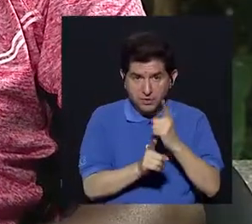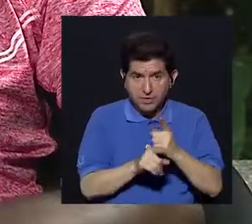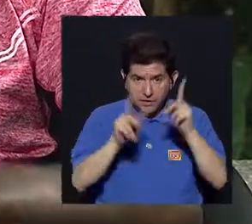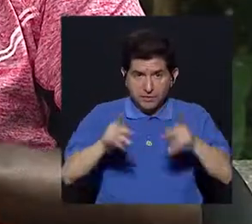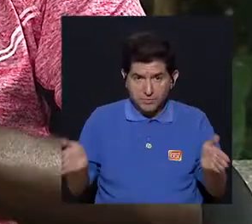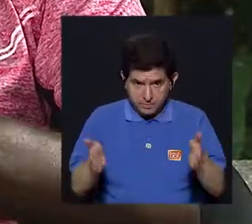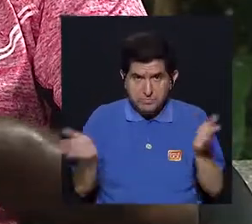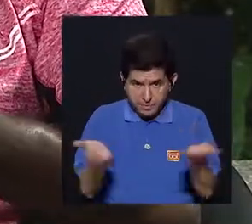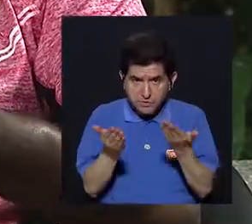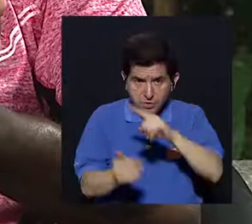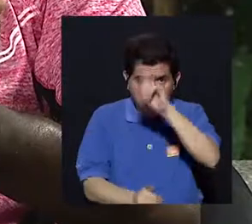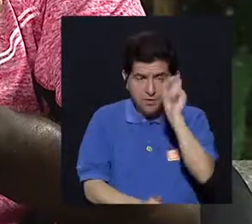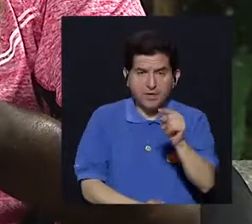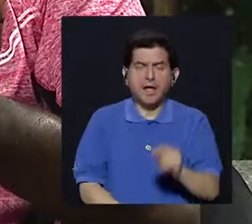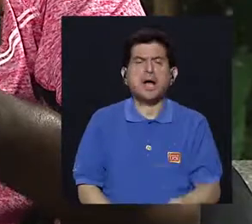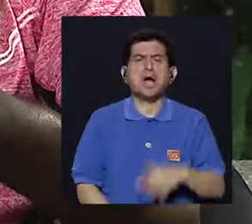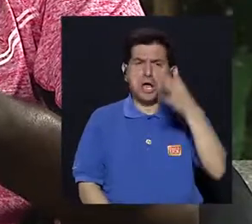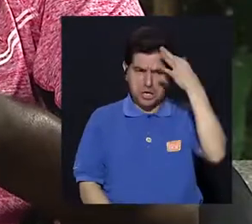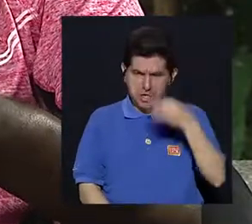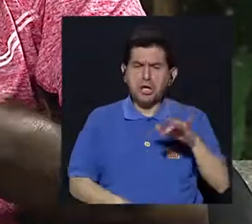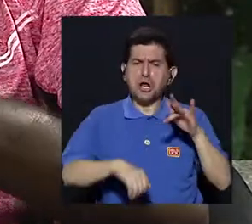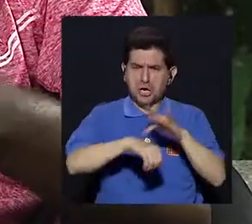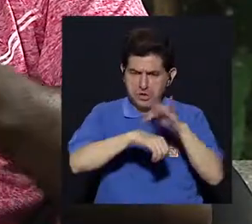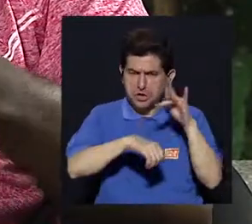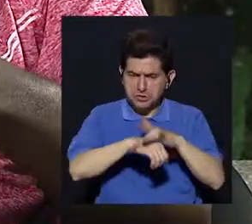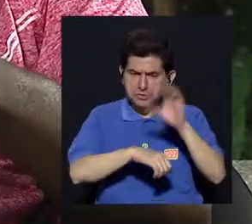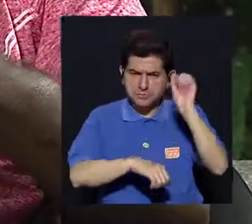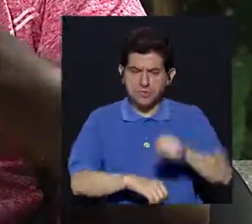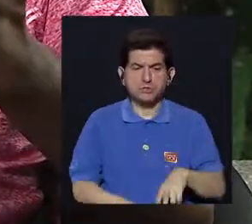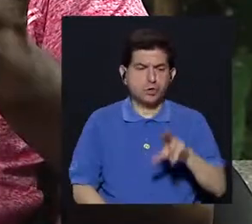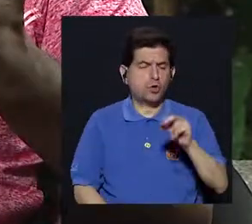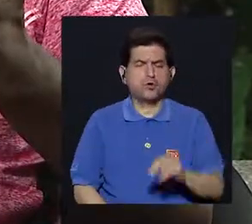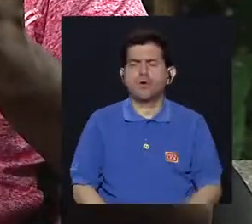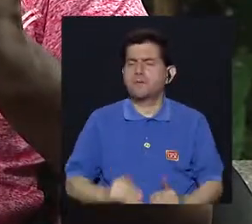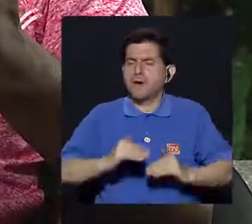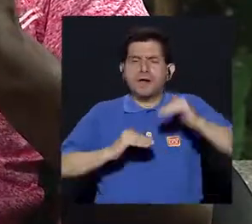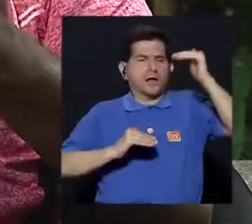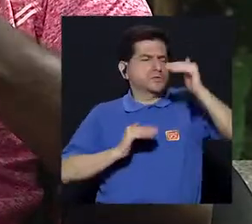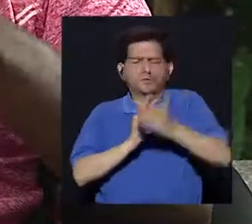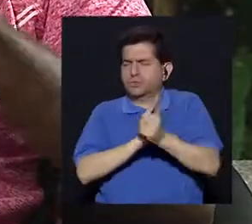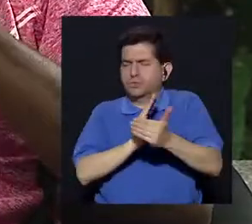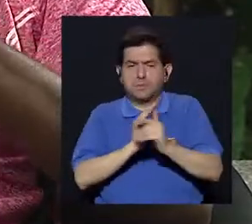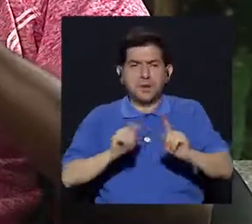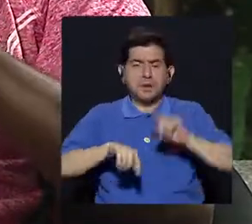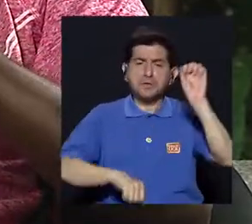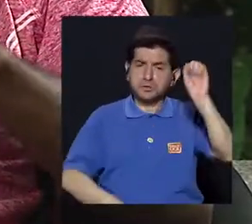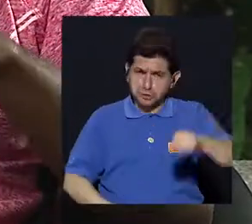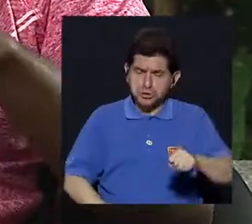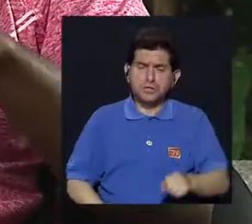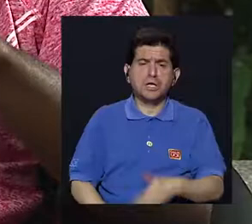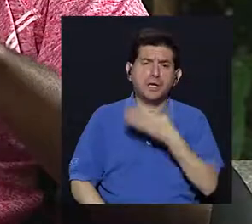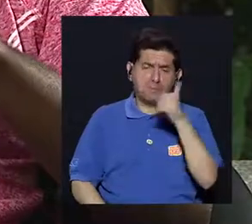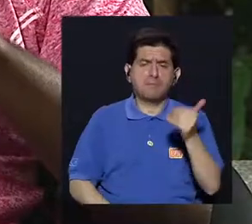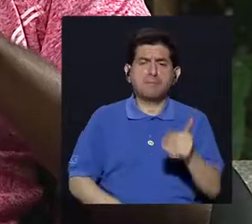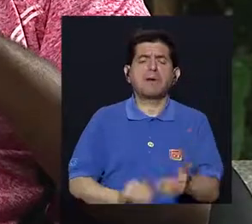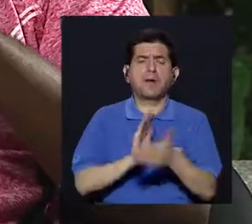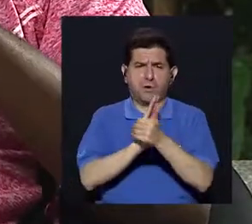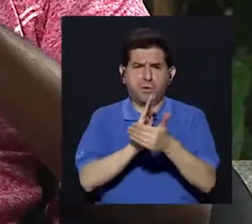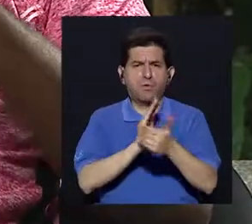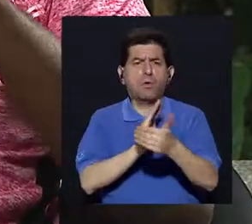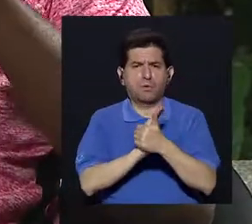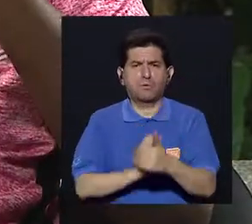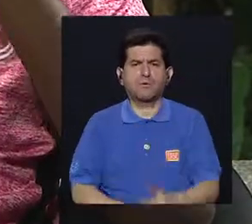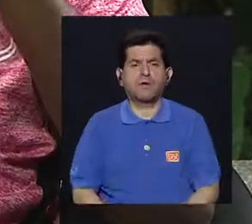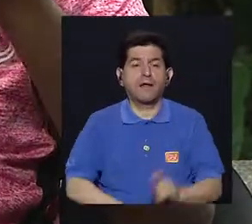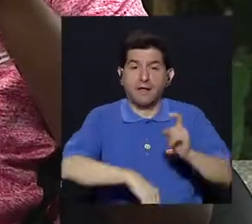claro. Creemos en la estimulación no para que el niño sea superdotado, sino para que mejore sus destrezas.